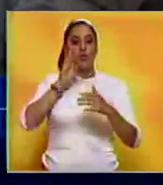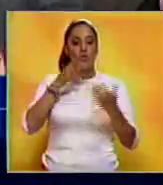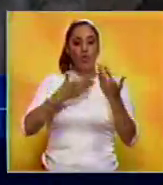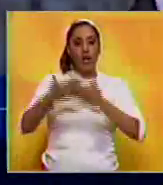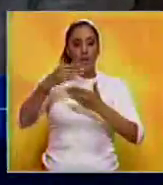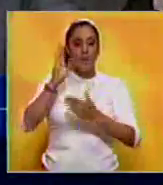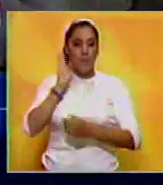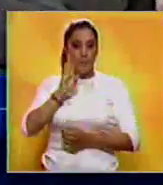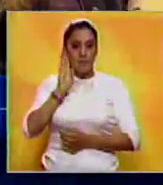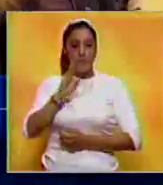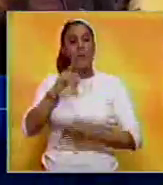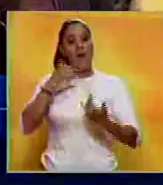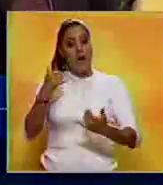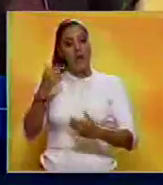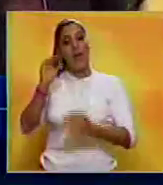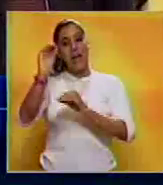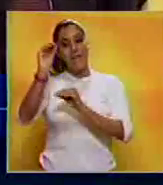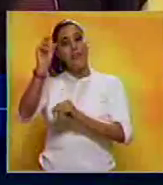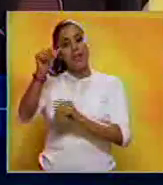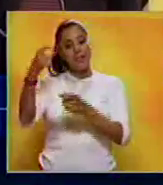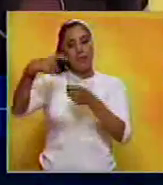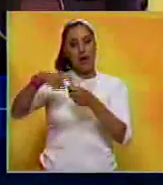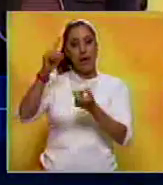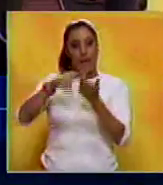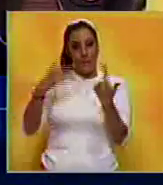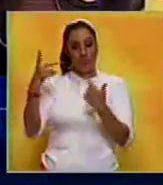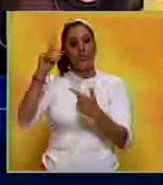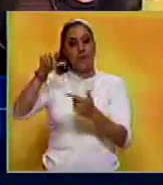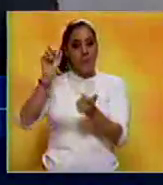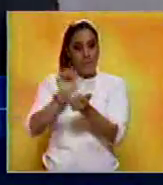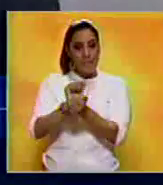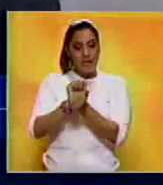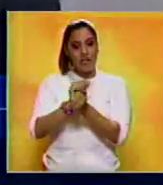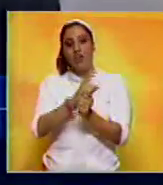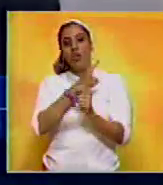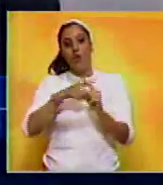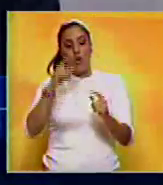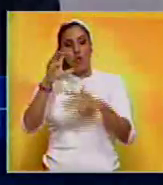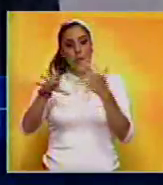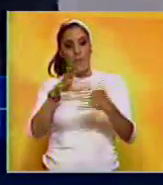offshore Ecoteva. La solicitud también incluye a su esposa Elaine Karp.